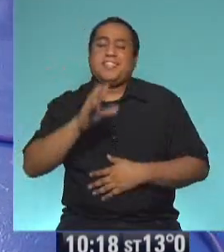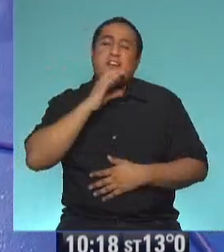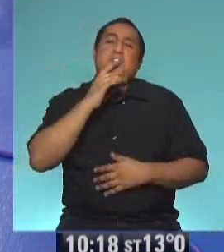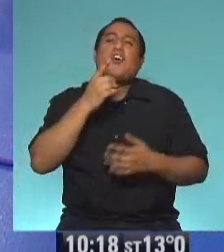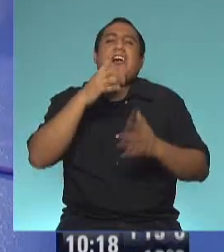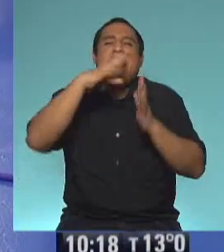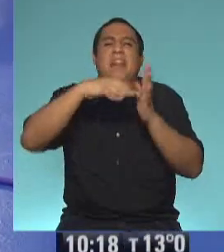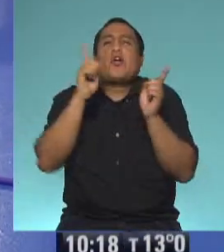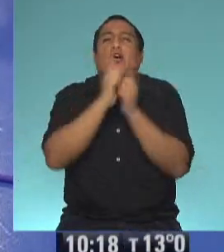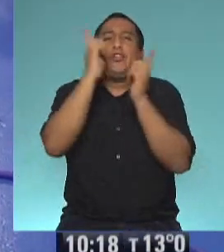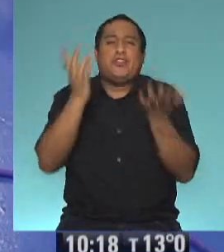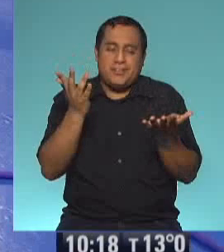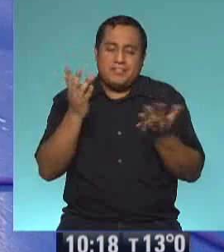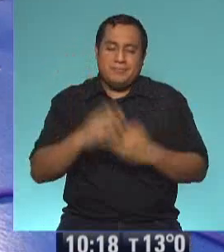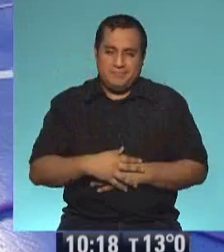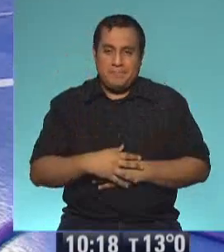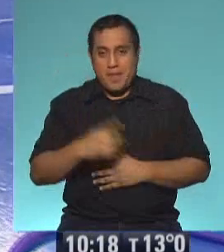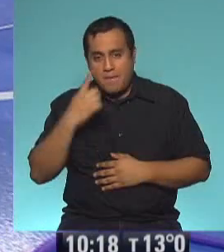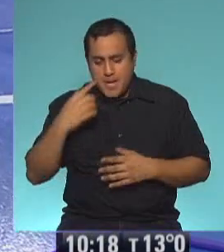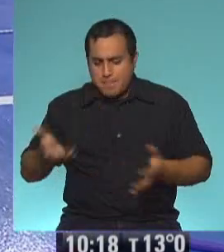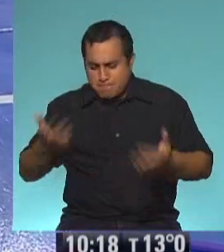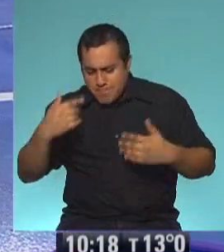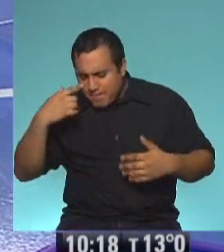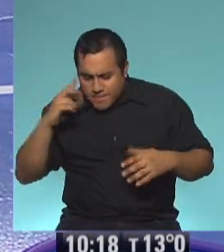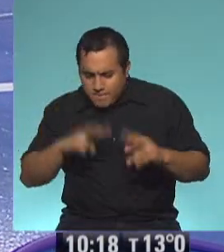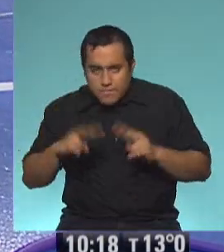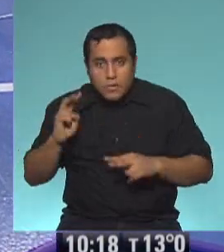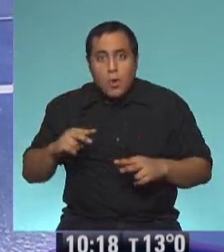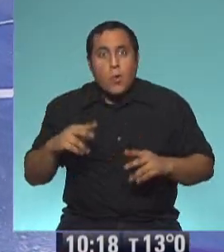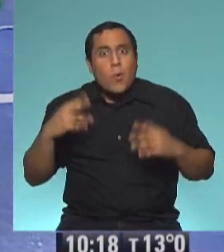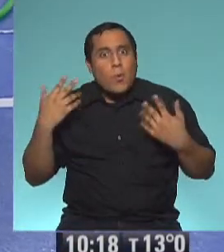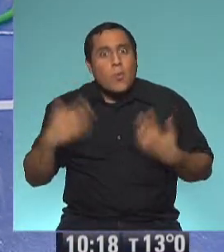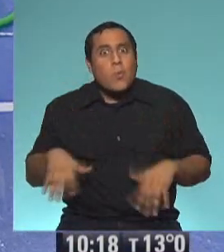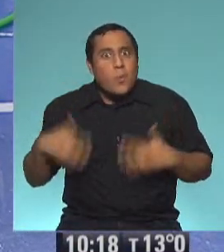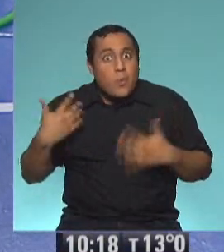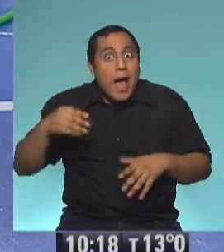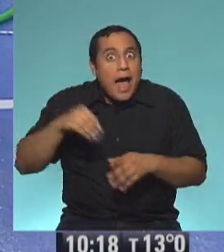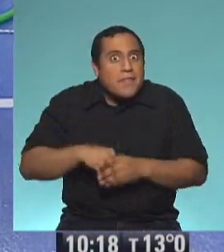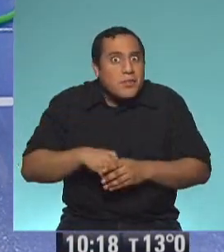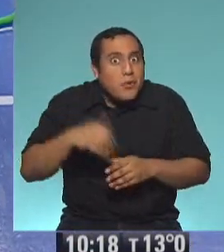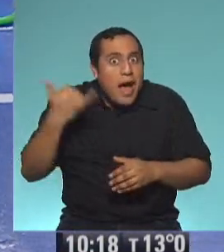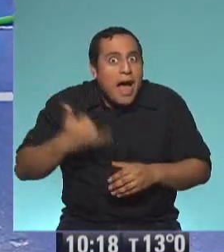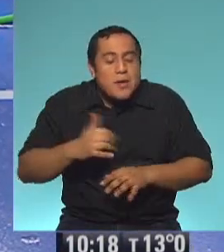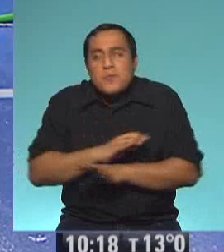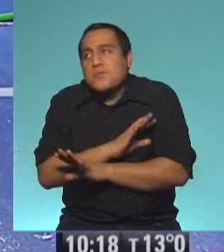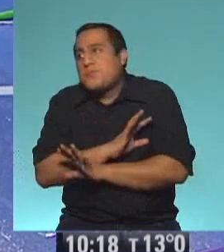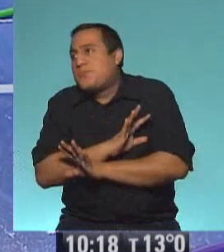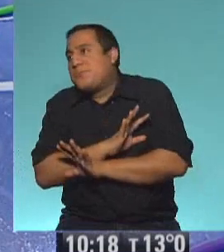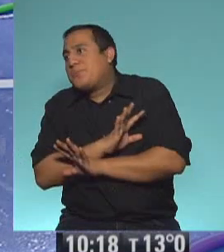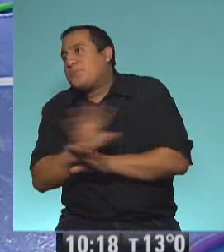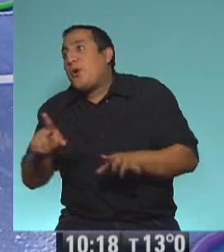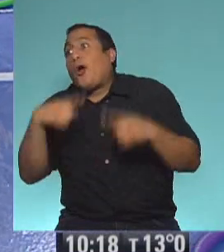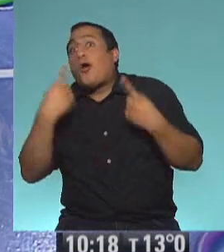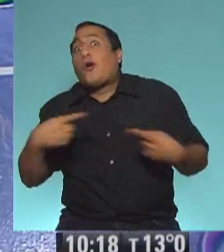A ver, venga, en este cajón, venga, venga, venga, venga. Vení, vení, Fer. ¡No te puedo creer, no te puedo! ¡No sabés lo que hay acá! ¡Hoy un montón de cosas